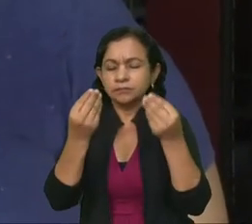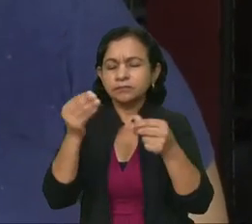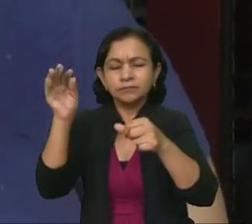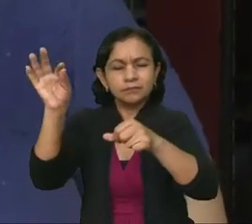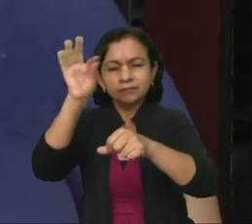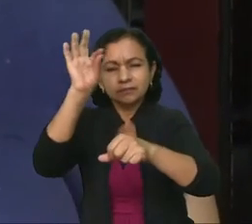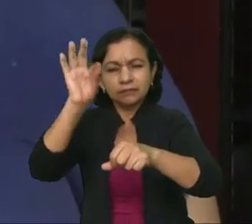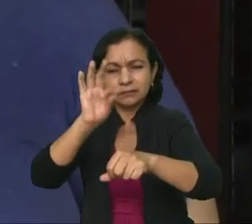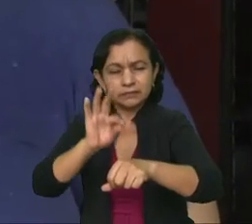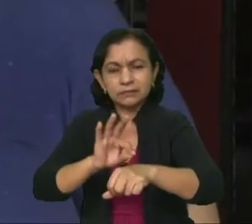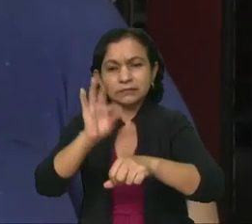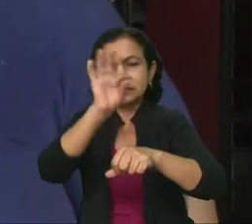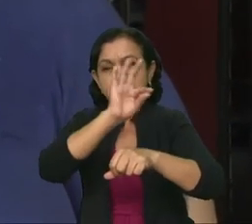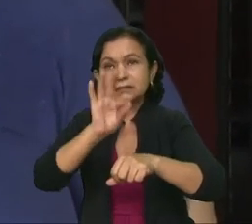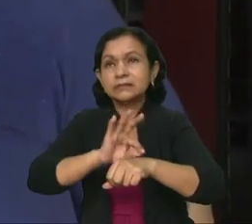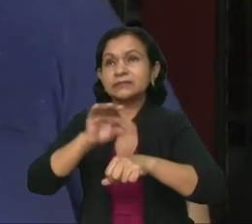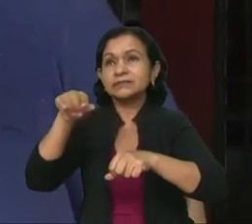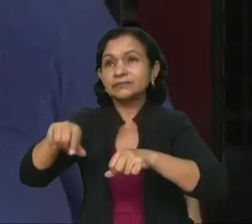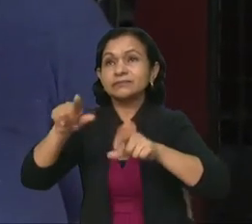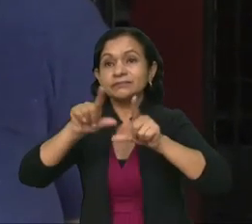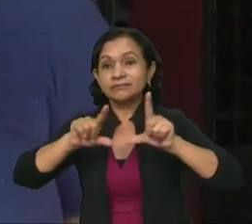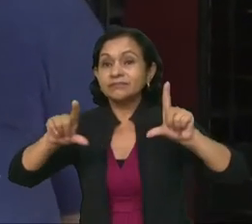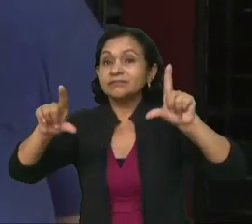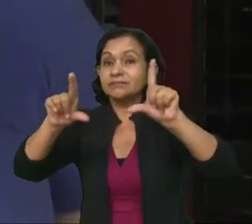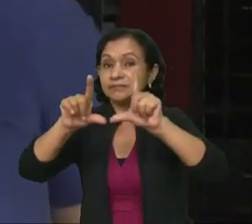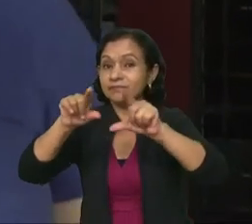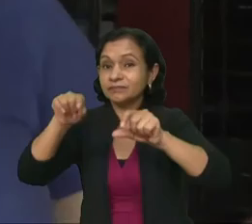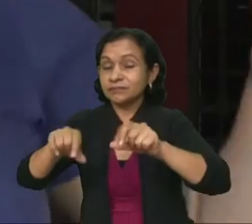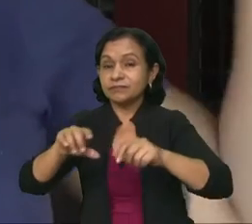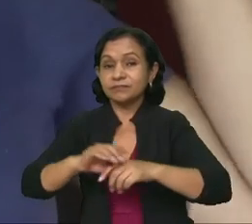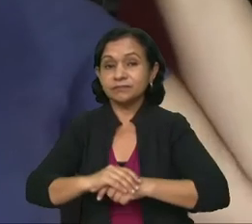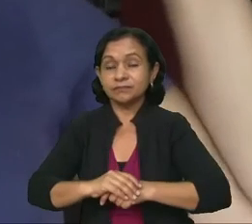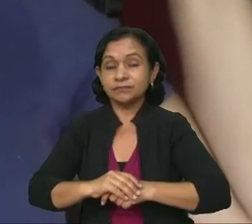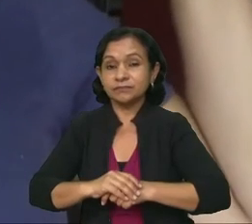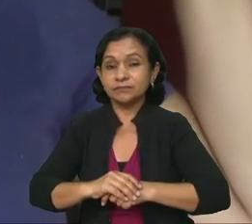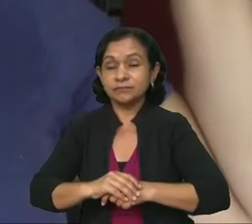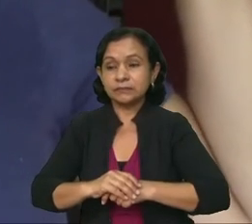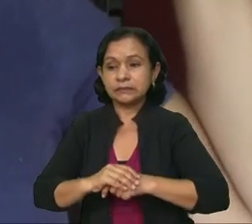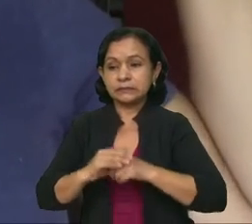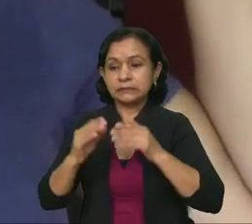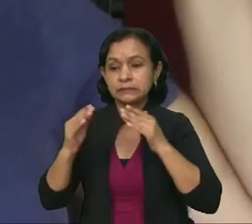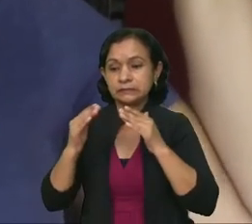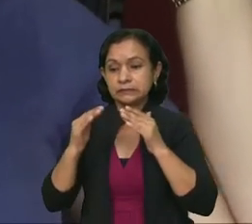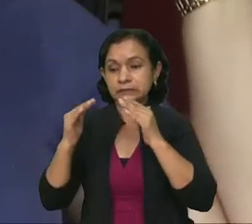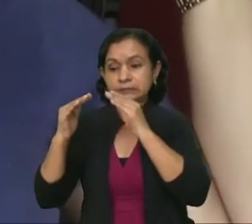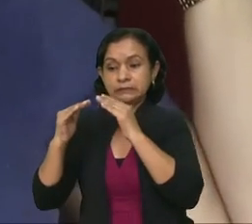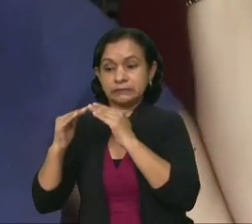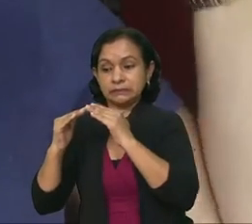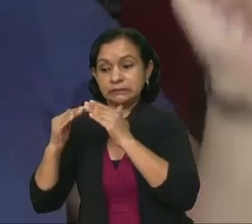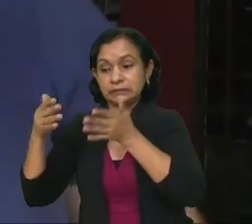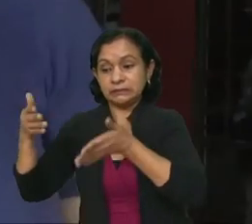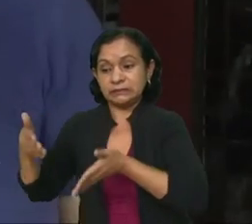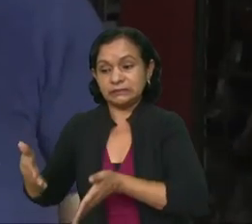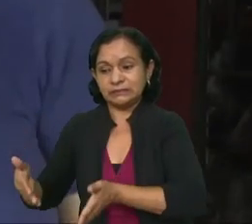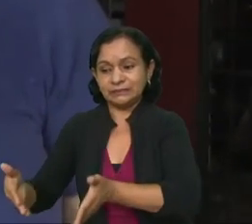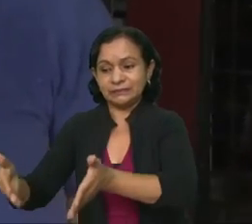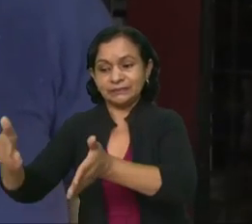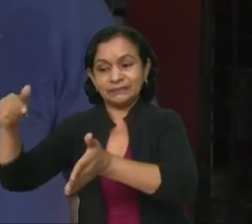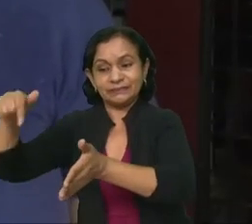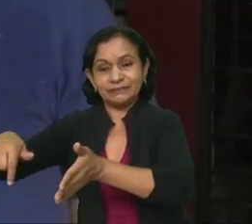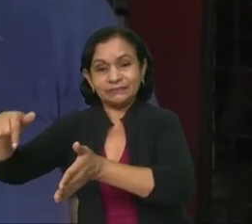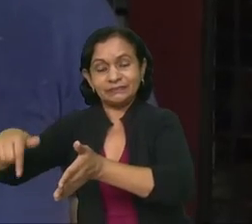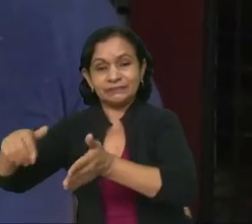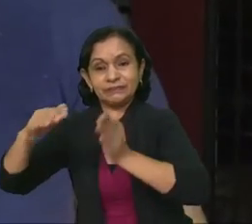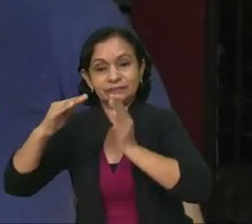zancudo en lo que es esta colonia, ya que nosotros, mi casa colinda con un cauce, donde